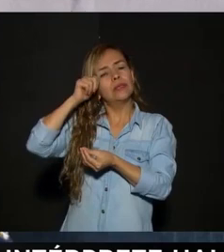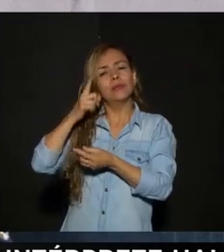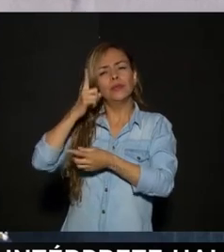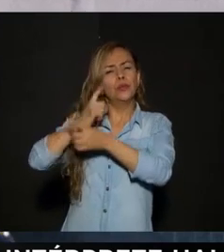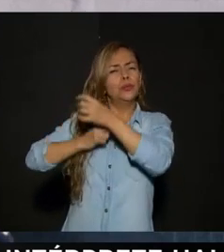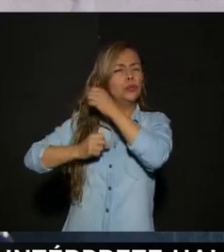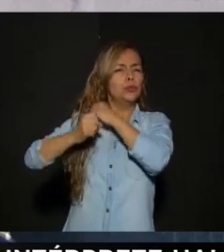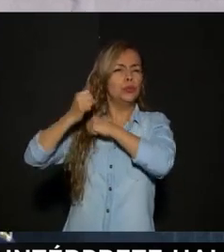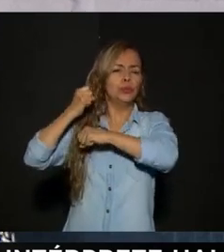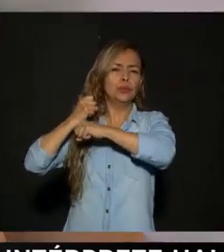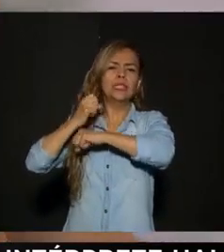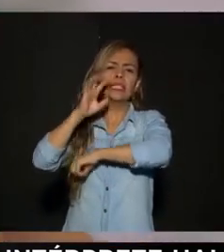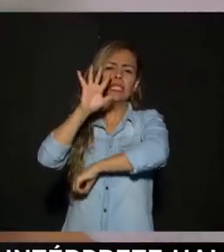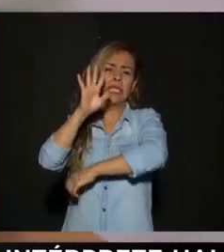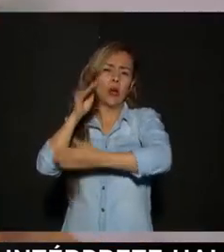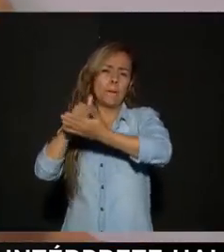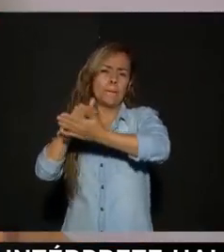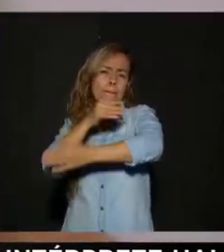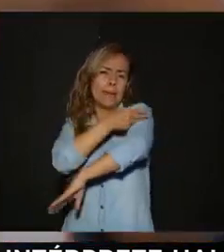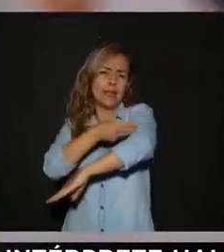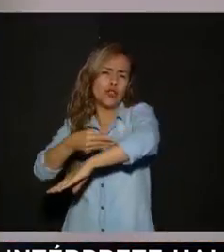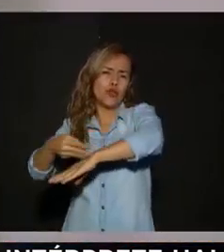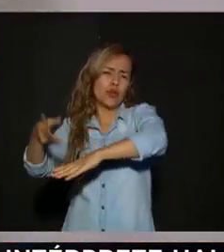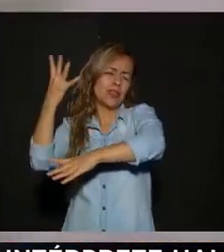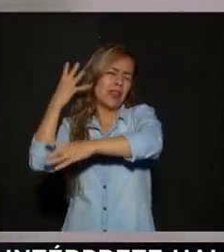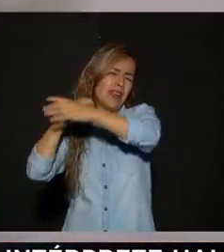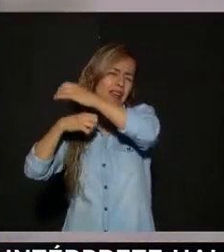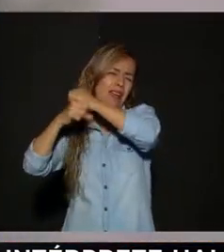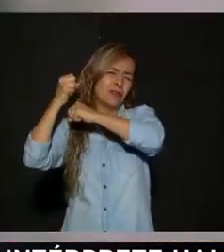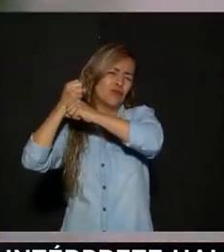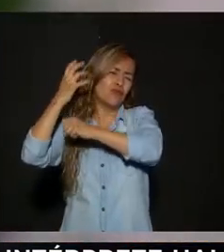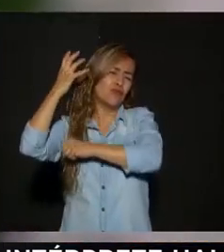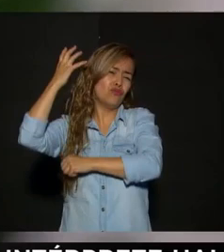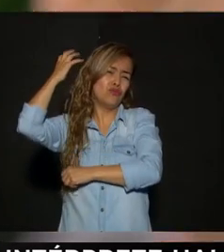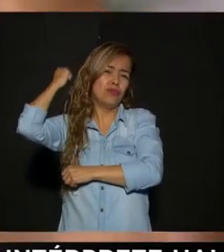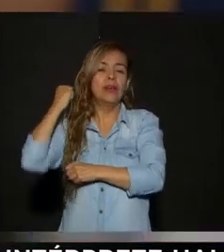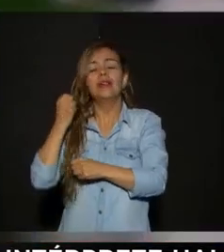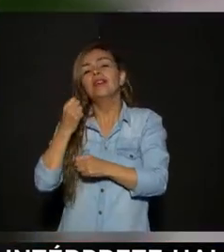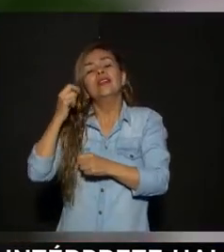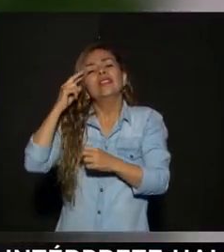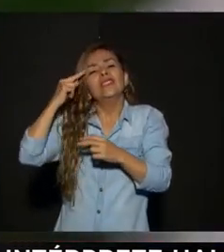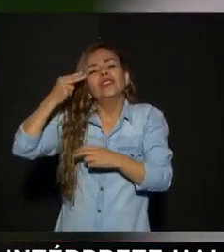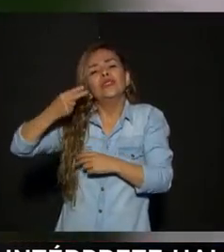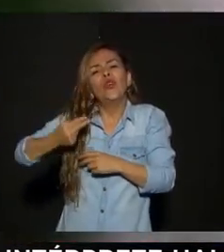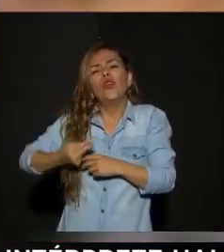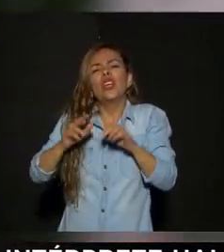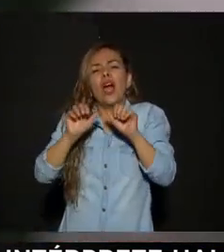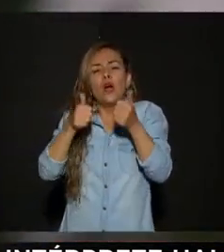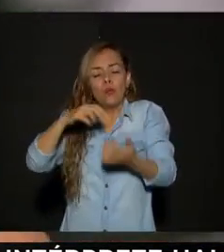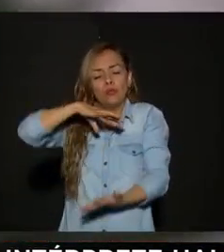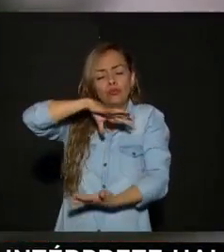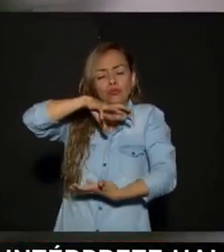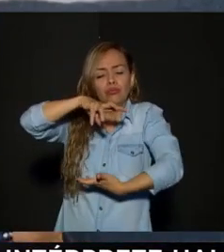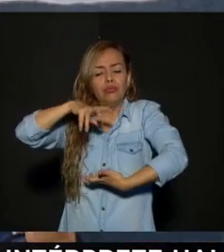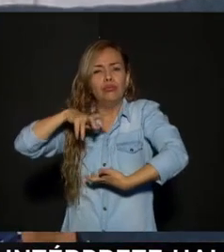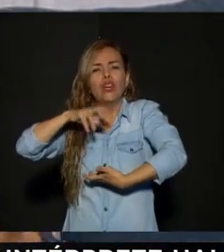5,000 millones de años, mucho tiempo atrás, para conocer una historia de formación de nuestro planeta